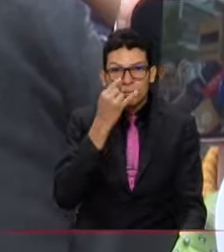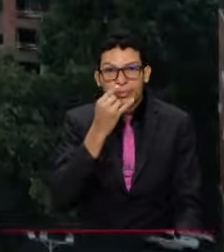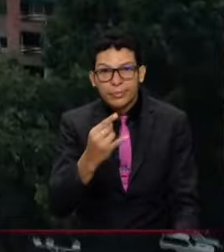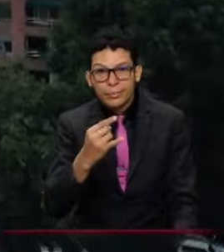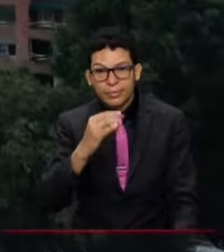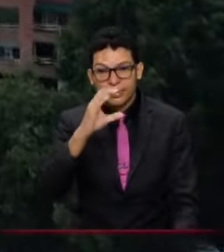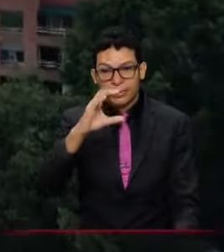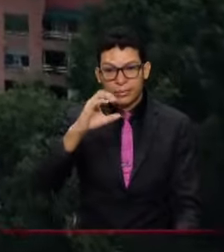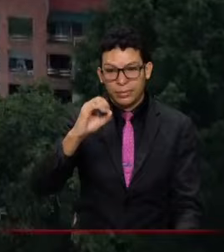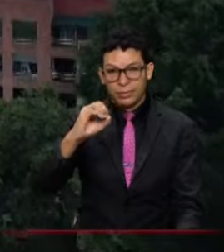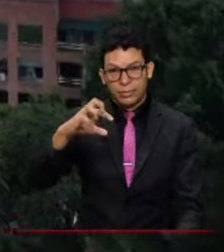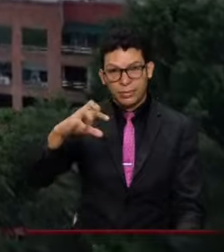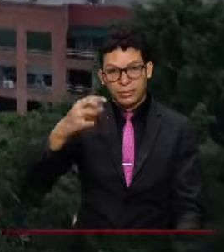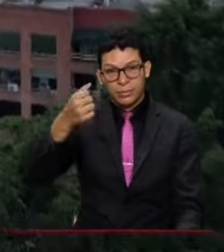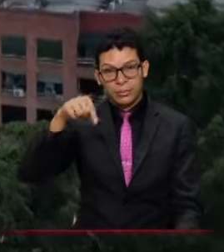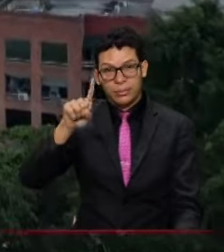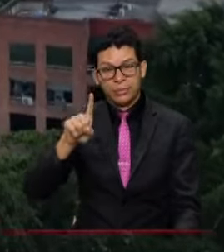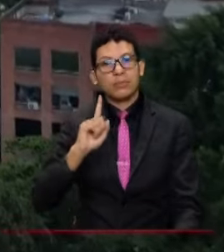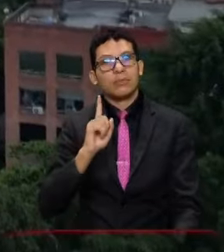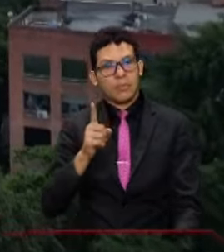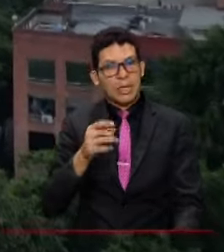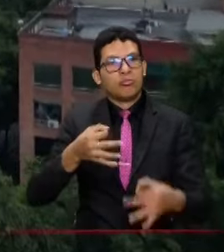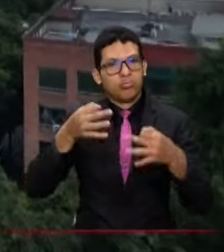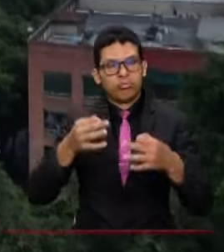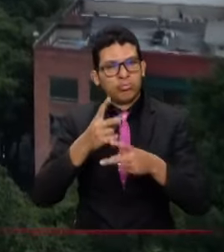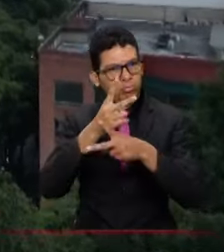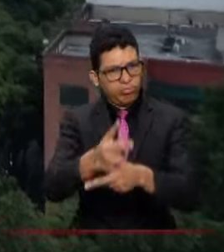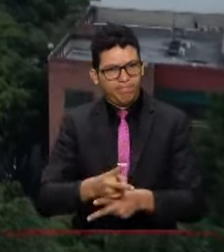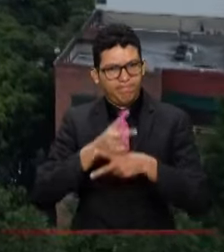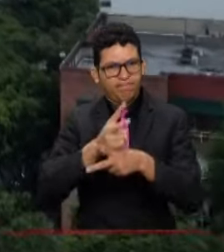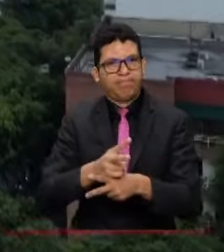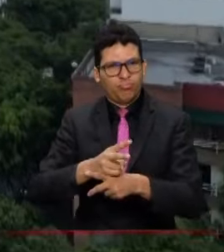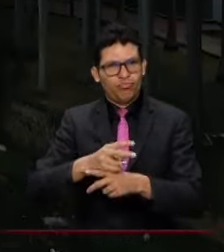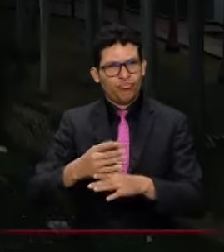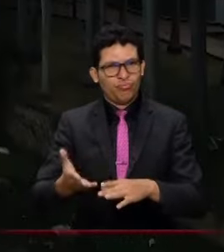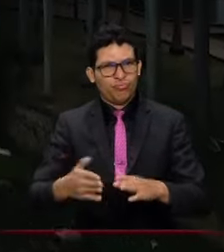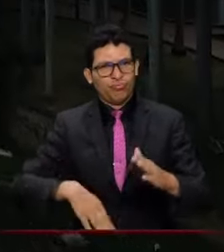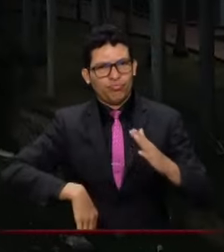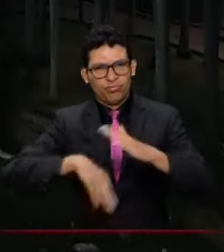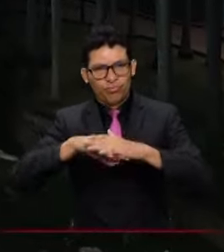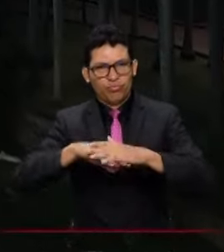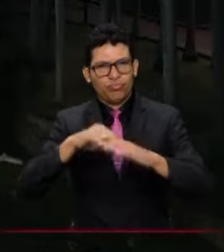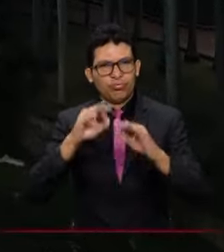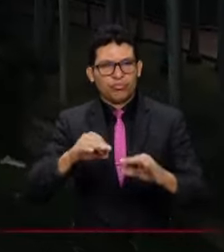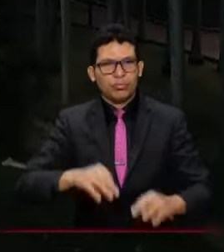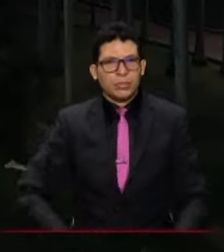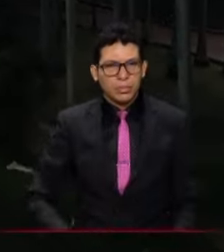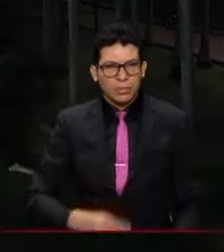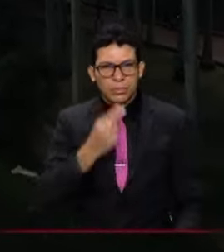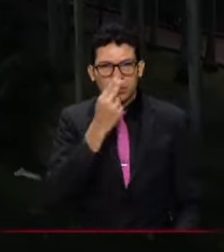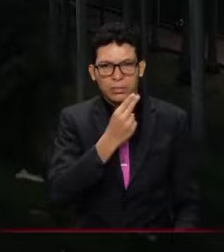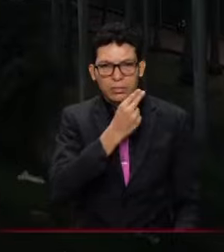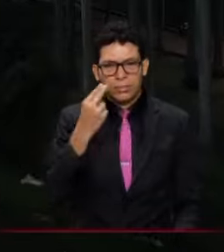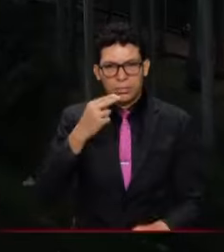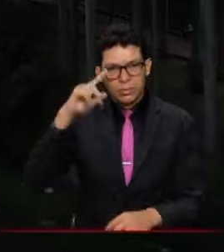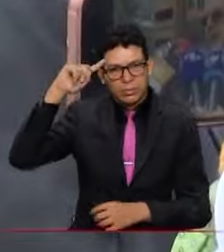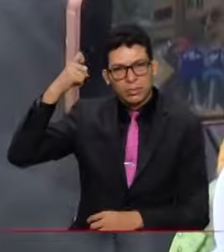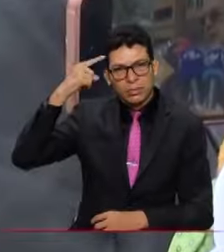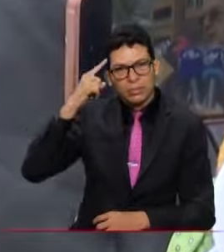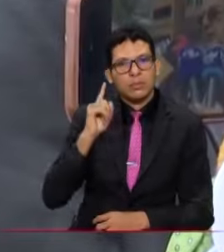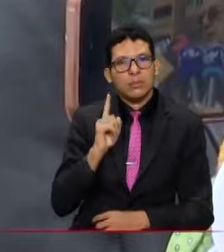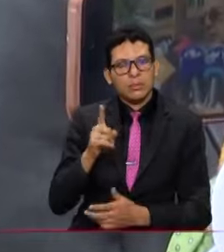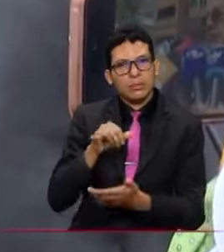cop16 es que habrá seguridad suficiente y con todas las capacidades est es un compromiso del gobierno Pues estamos frente a